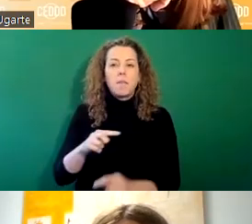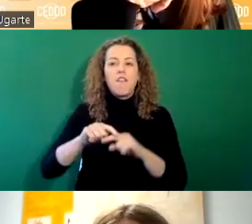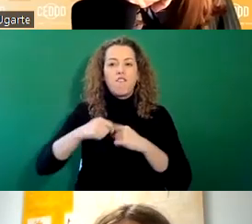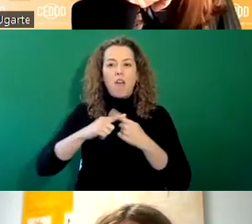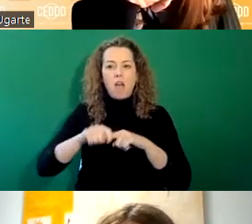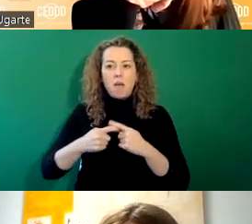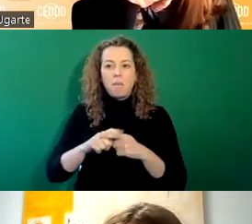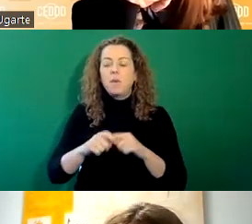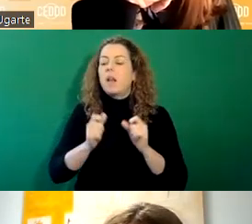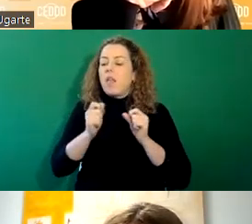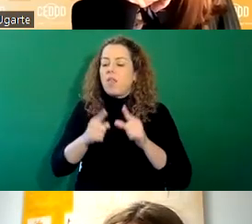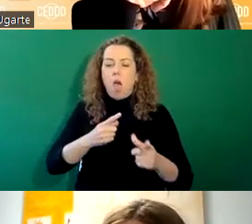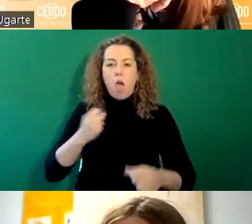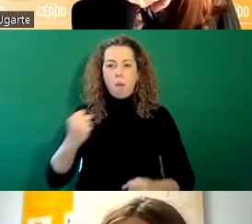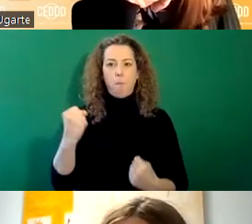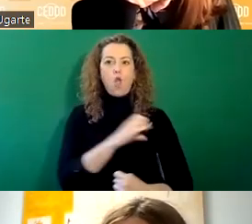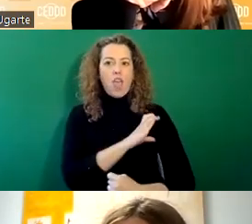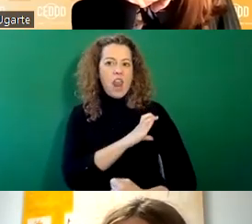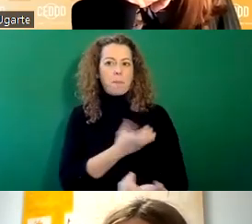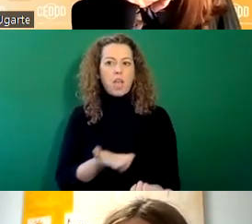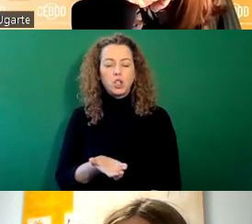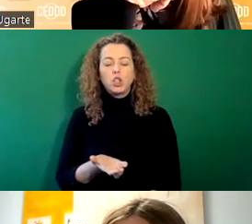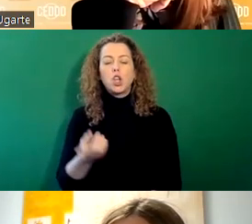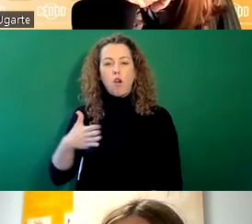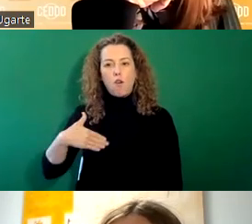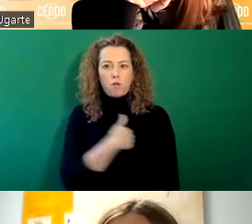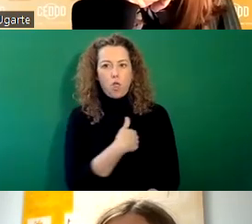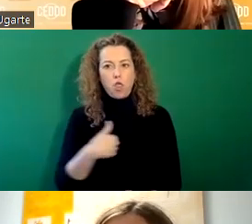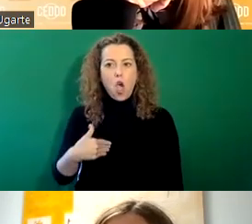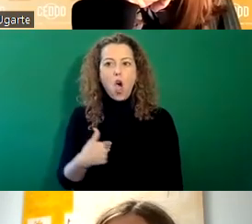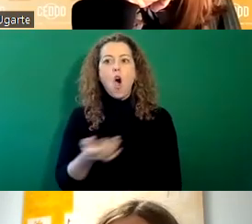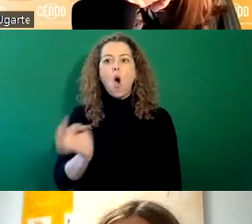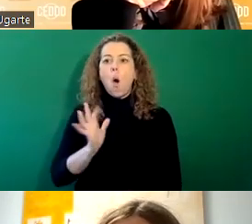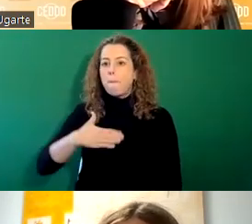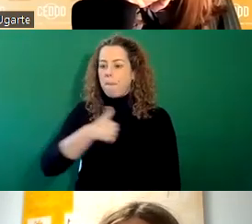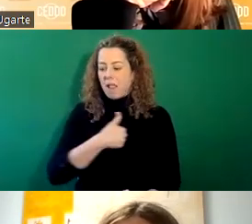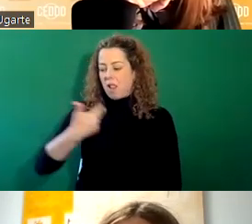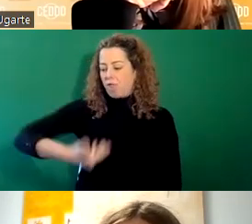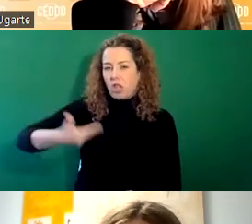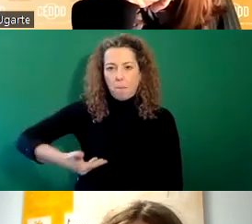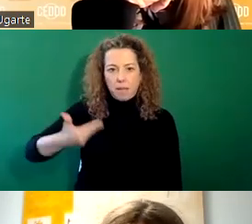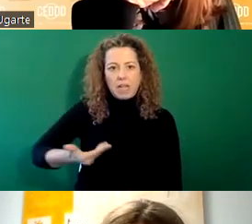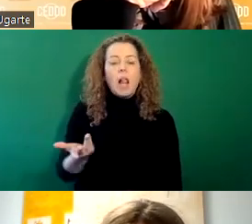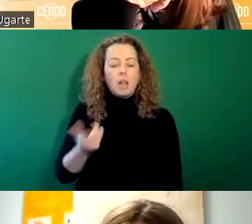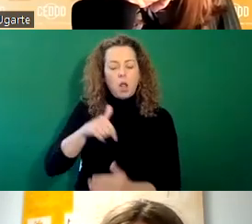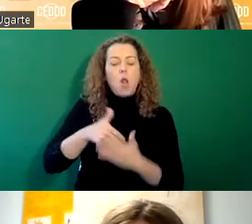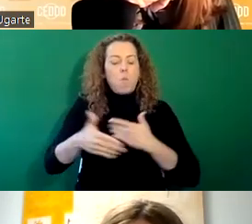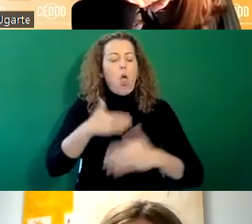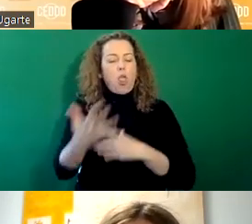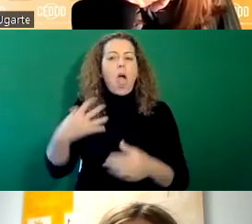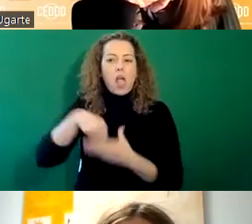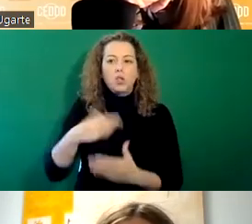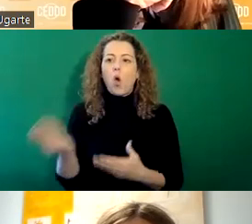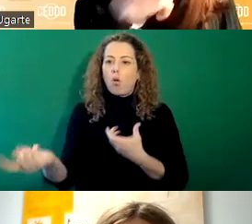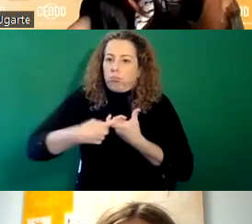familias, dándoles un empoderamiento y una función o un papel fundamental en todo este proceso,